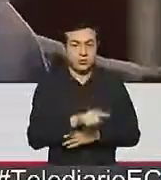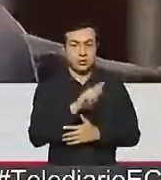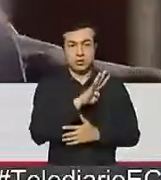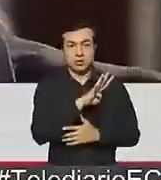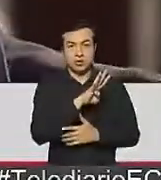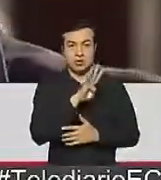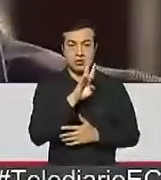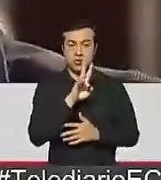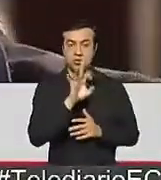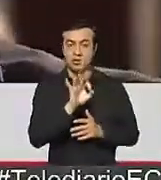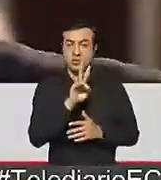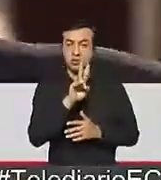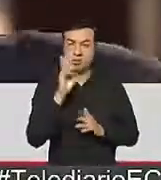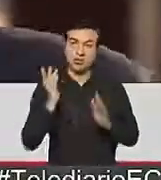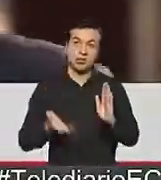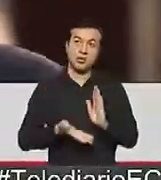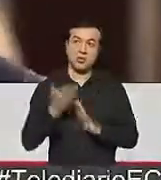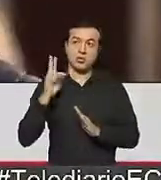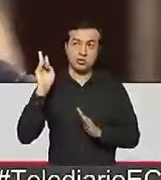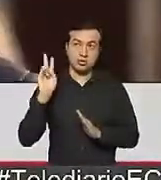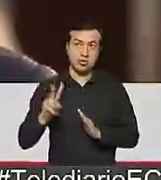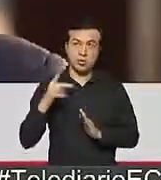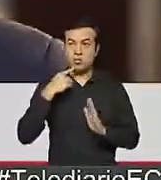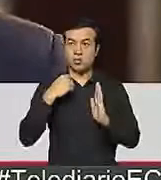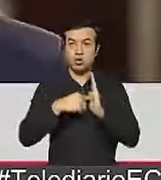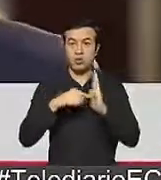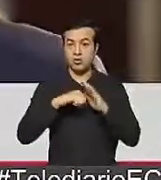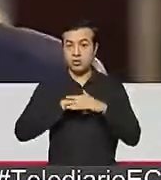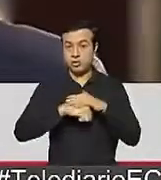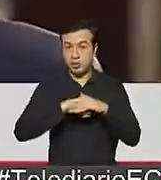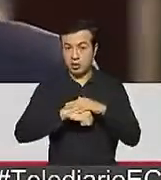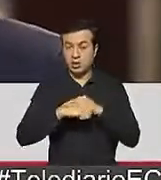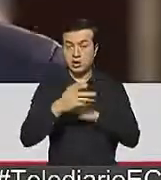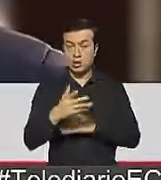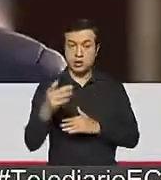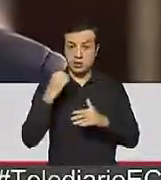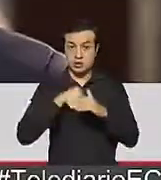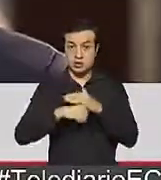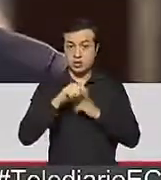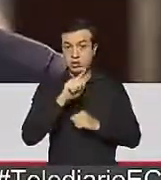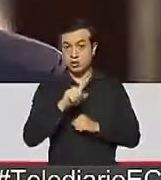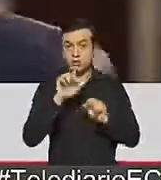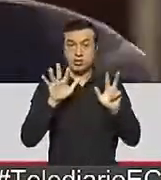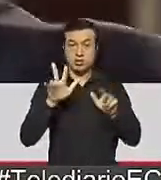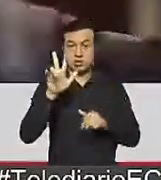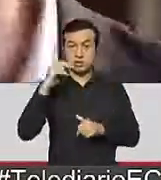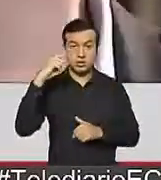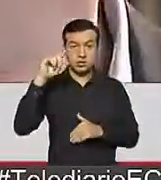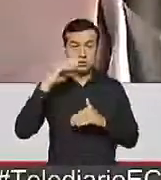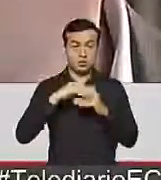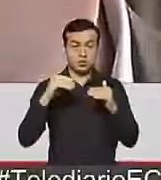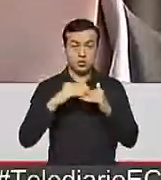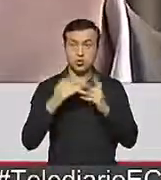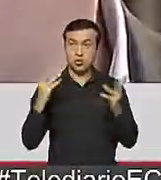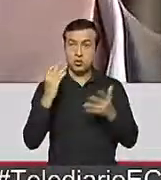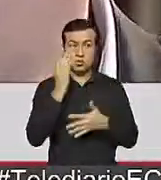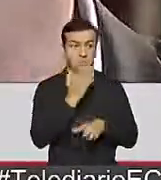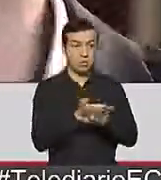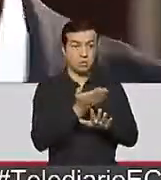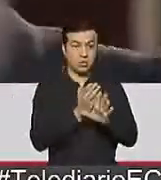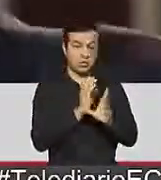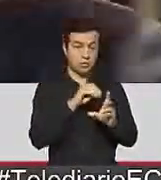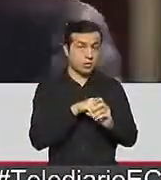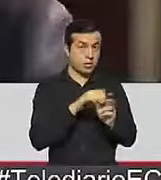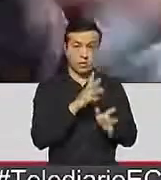2.000? Porque hay otros rubros, los trenes. Solo los trenes cuestan 183 millones y no fueron parte de la propuesta de acción